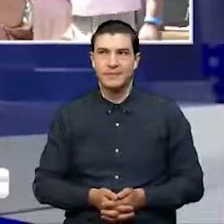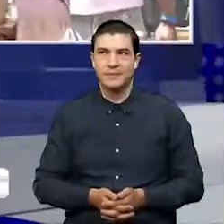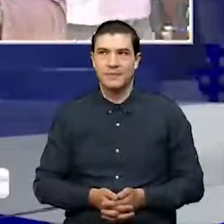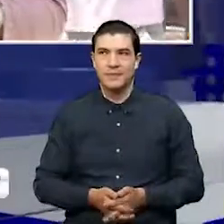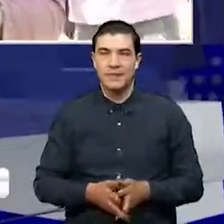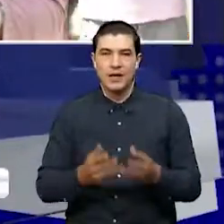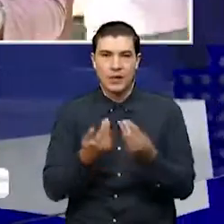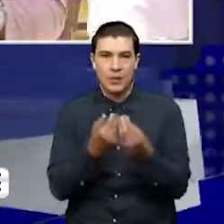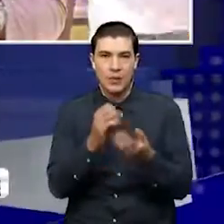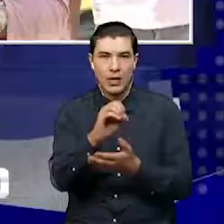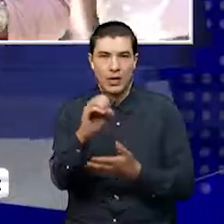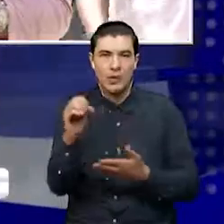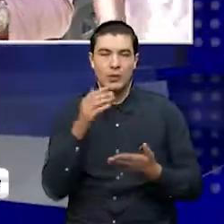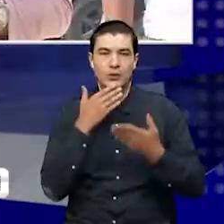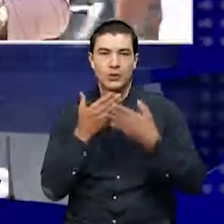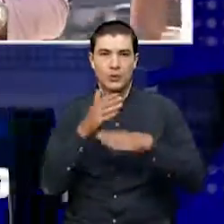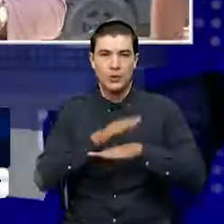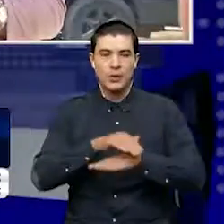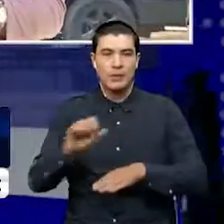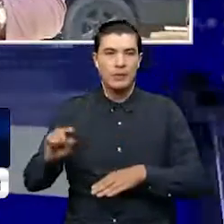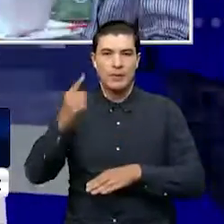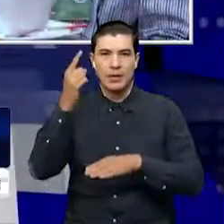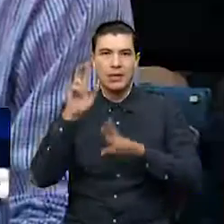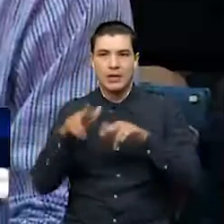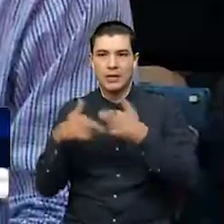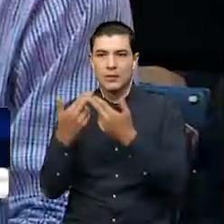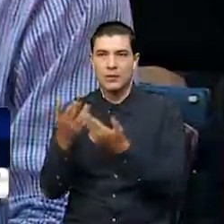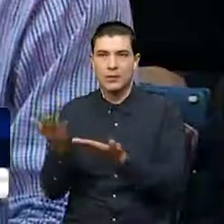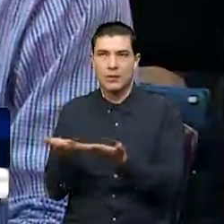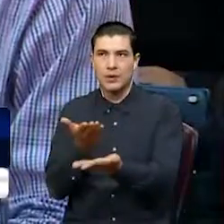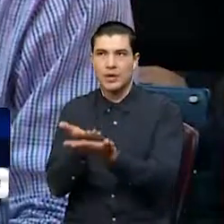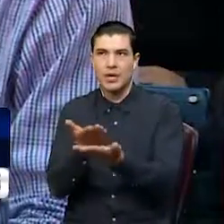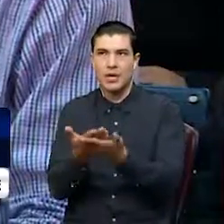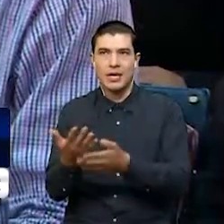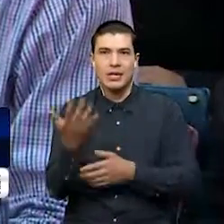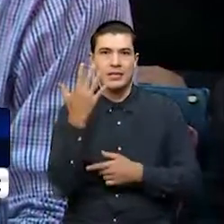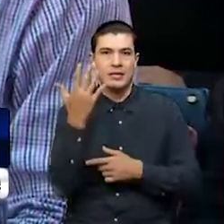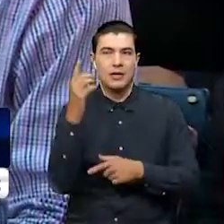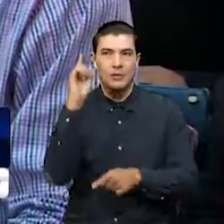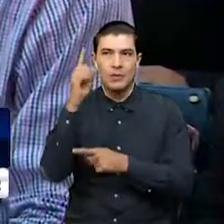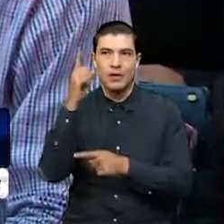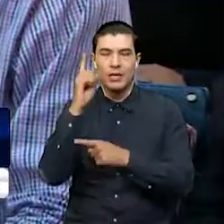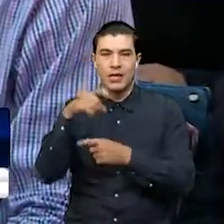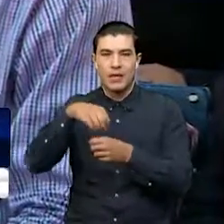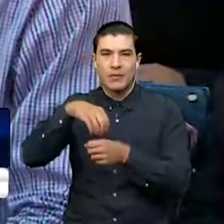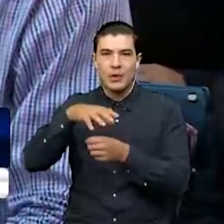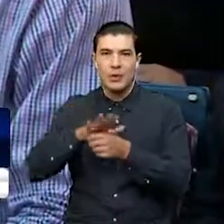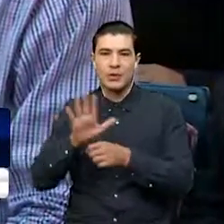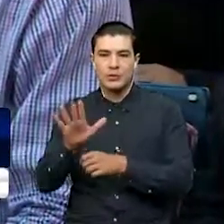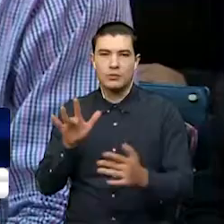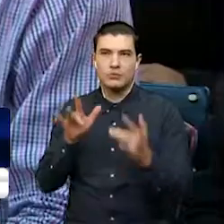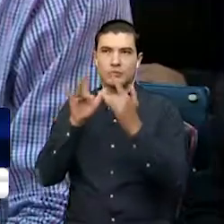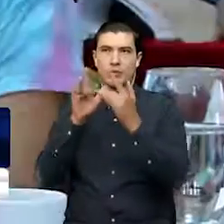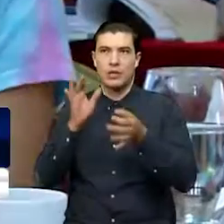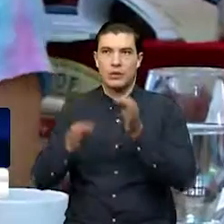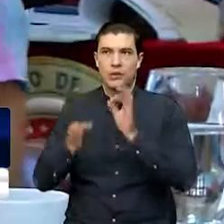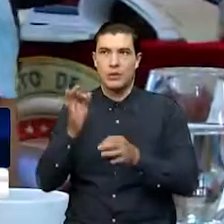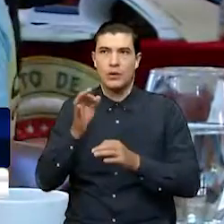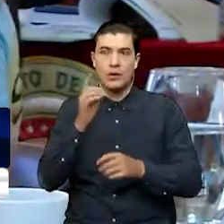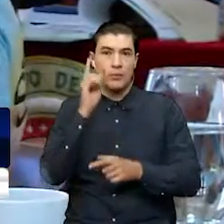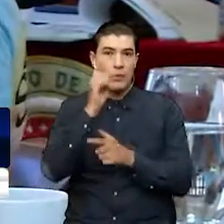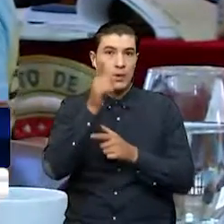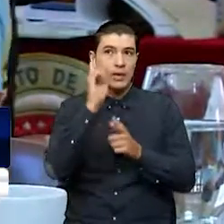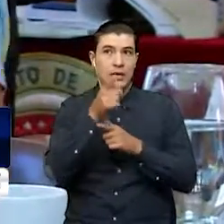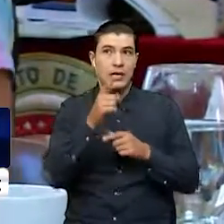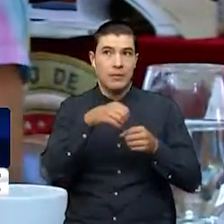compañeros muy buenas tardes pues en esta primera sesión se presentaron cinco políticas públicas con sus debidos ajustes la política pública de